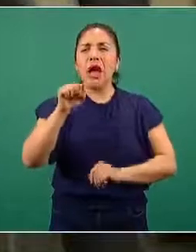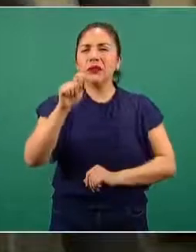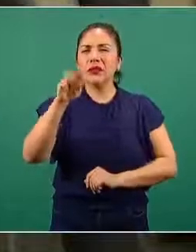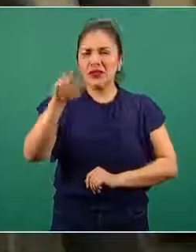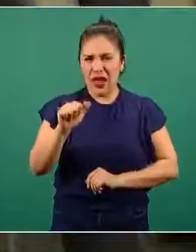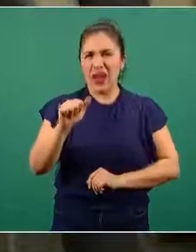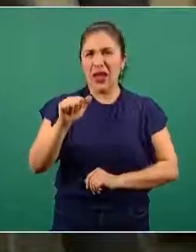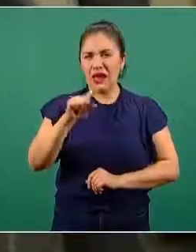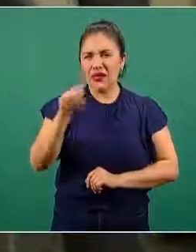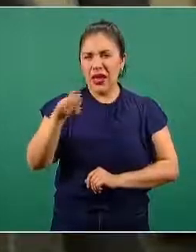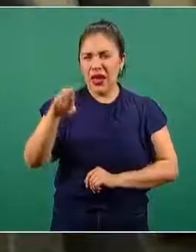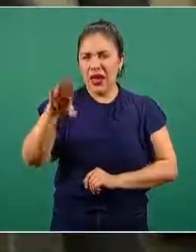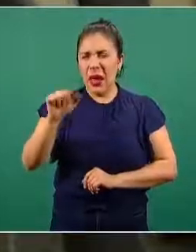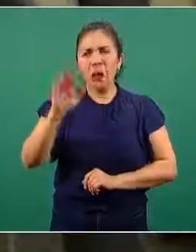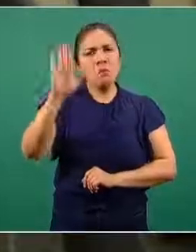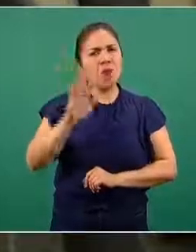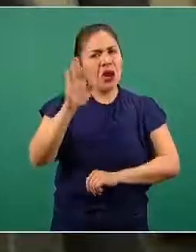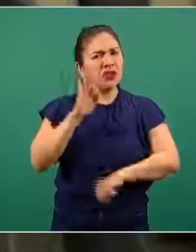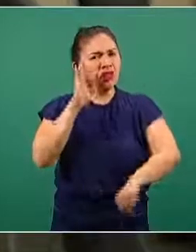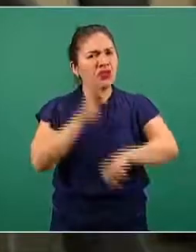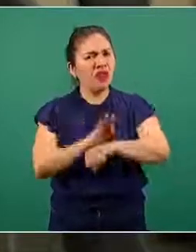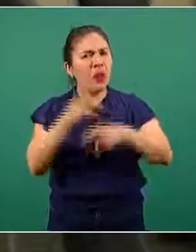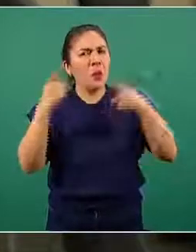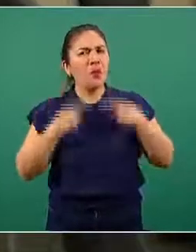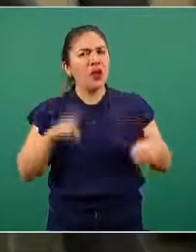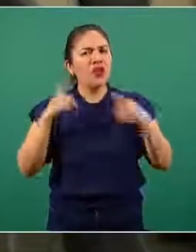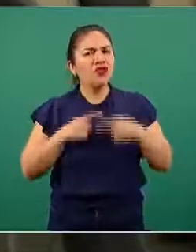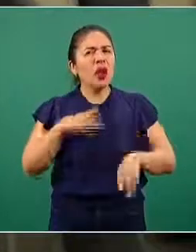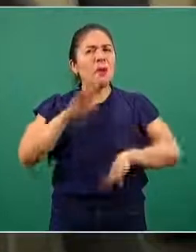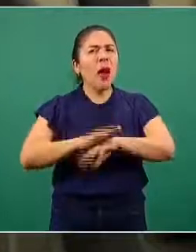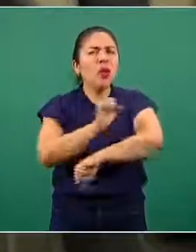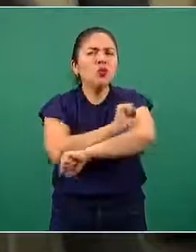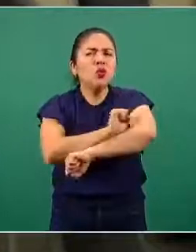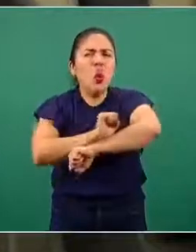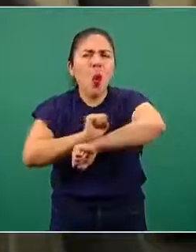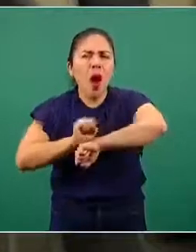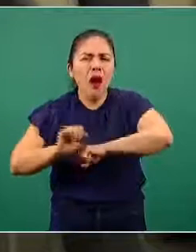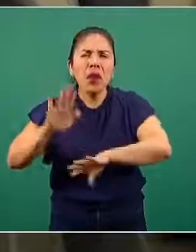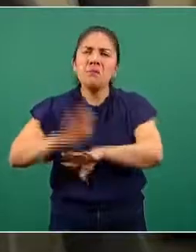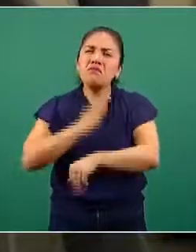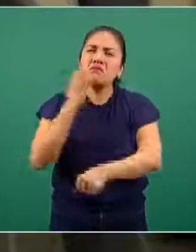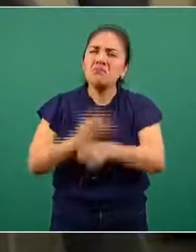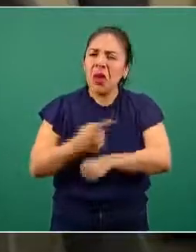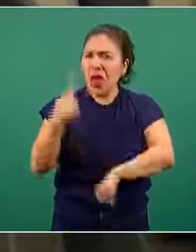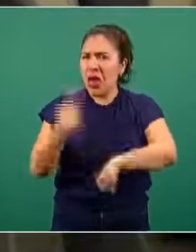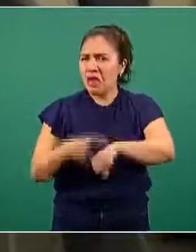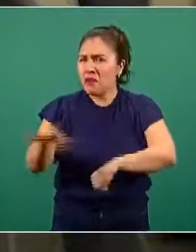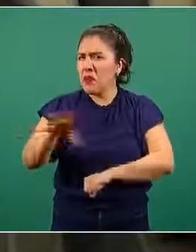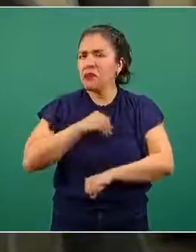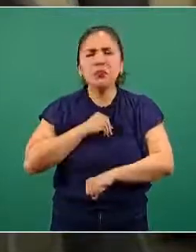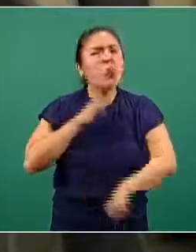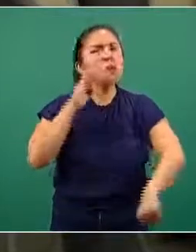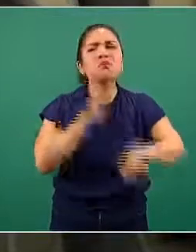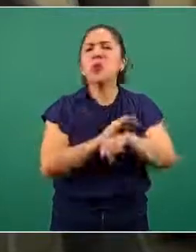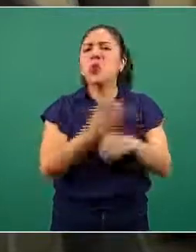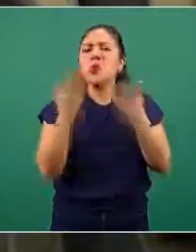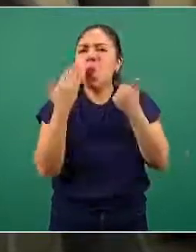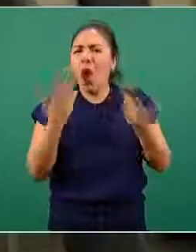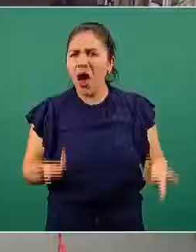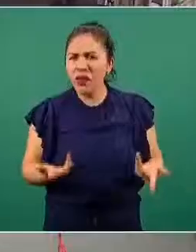proteger a personas que tienen casos leves y moderados de enfermedad.